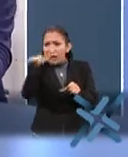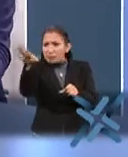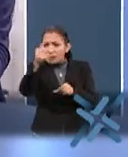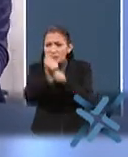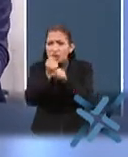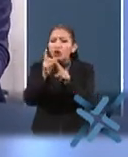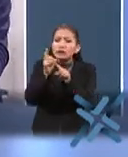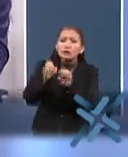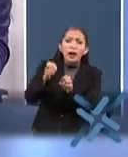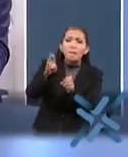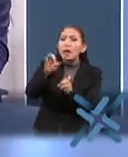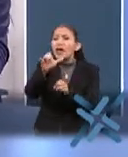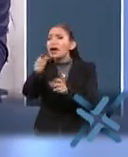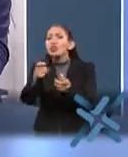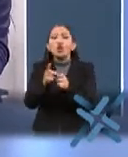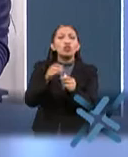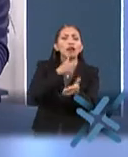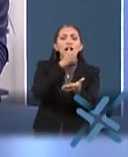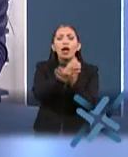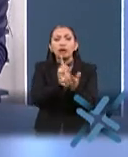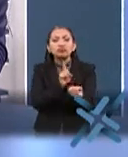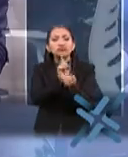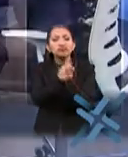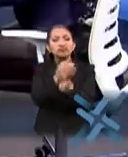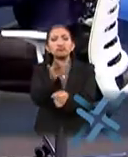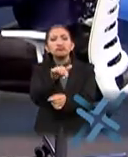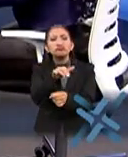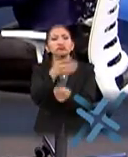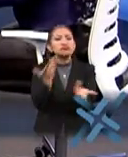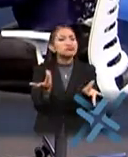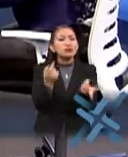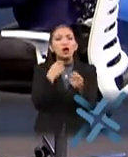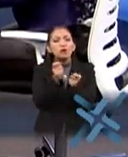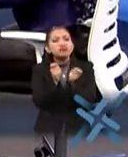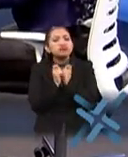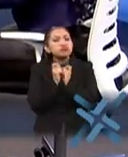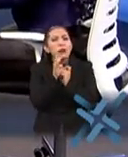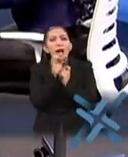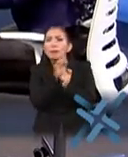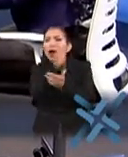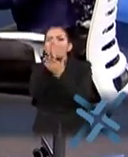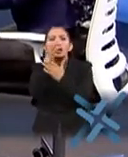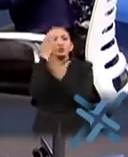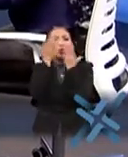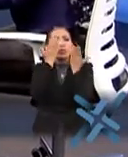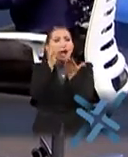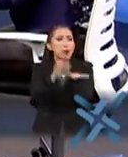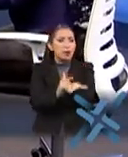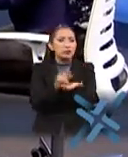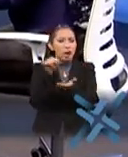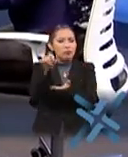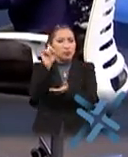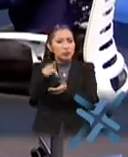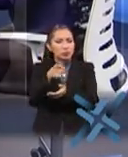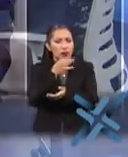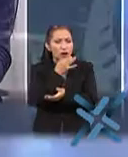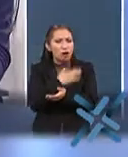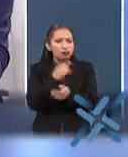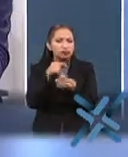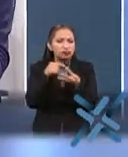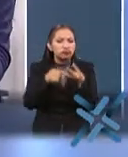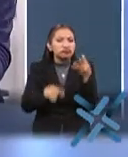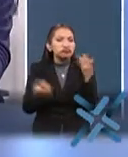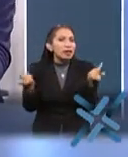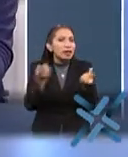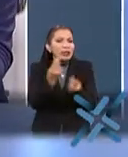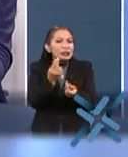cuáles son las becas y se acercan al grupo de movilidad, que nos pueden apoyar, y ellos mismos te dicen todos los pasos a